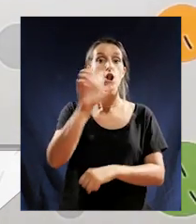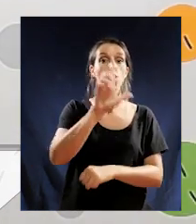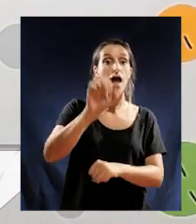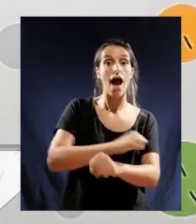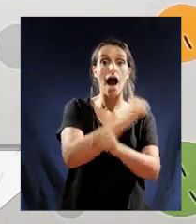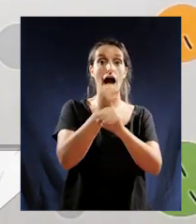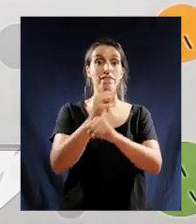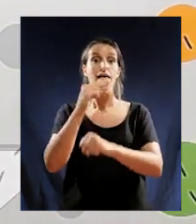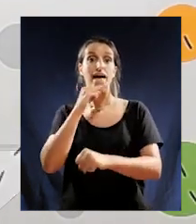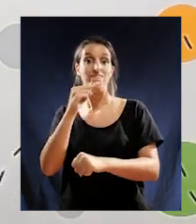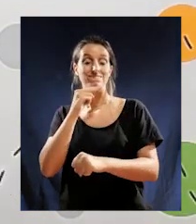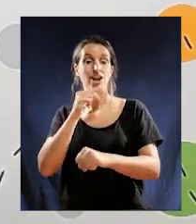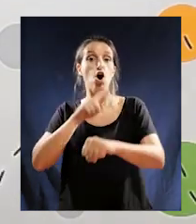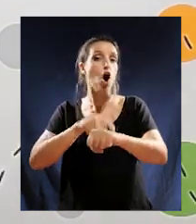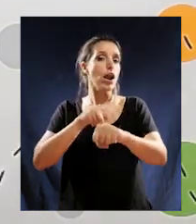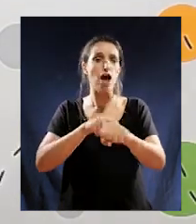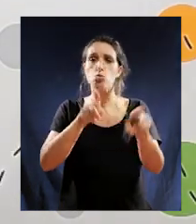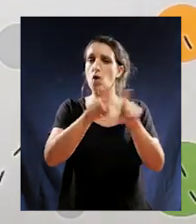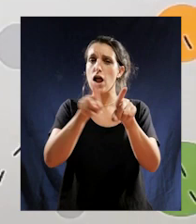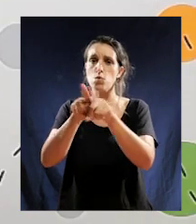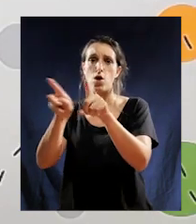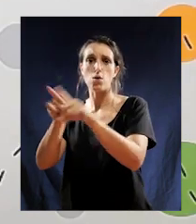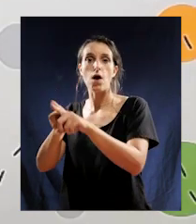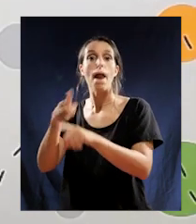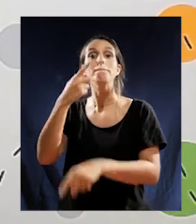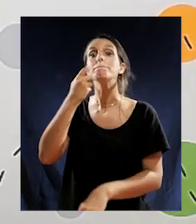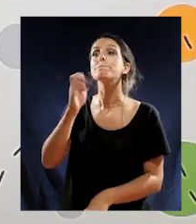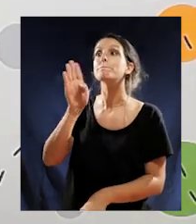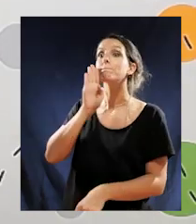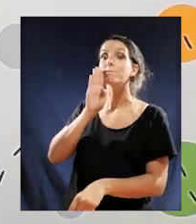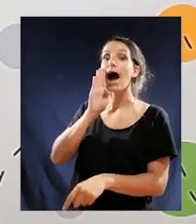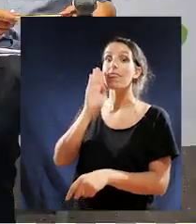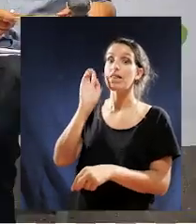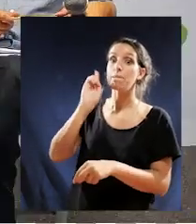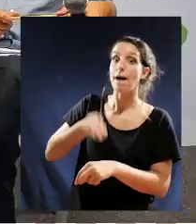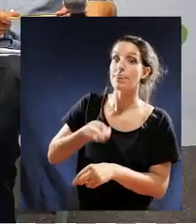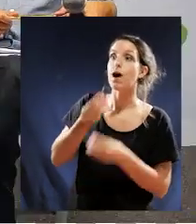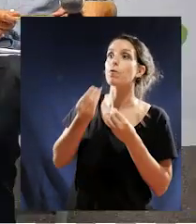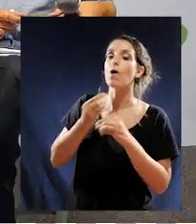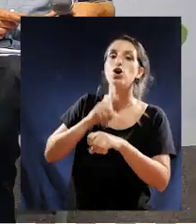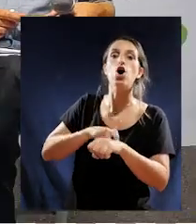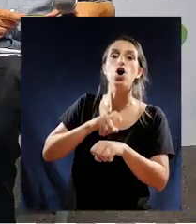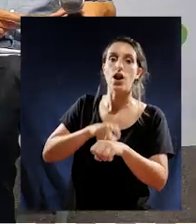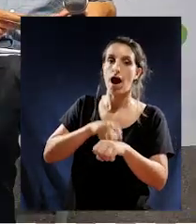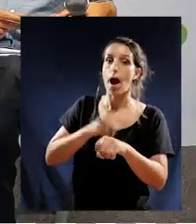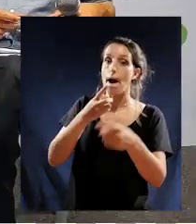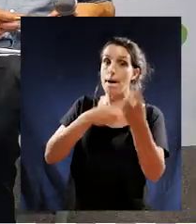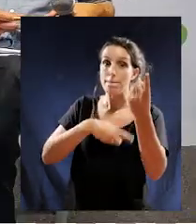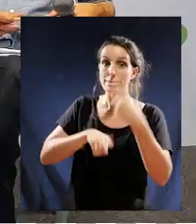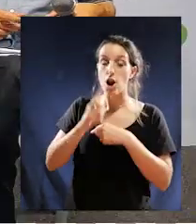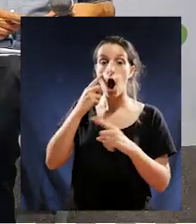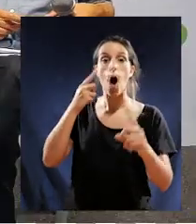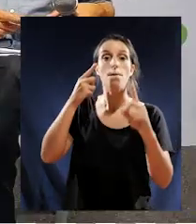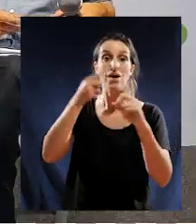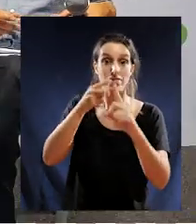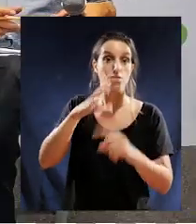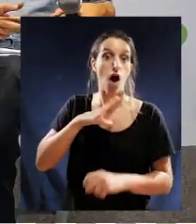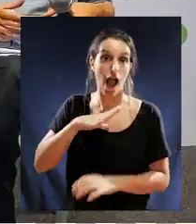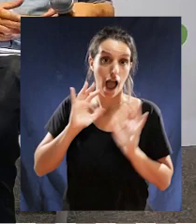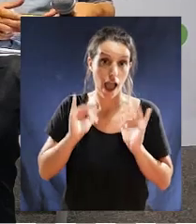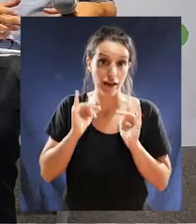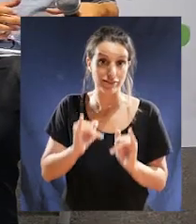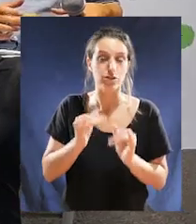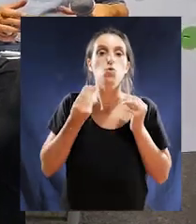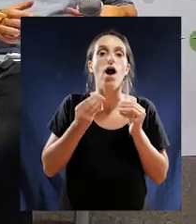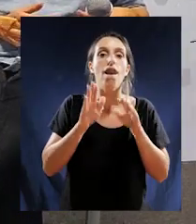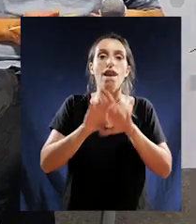el mismo horario ritmo esté dispuesto por cada padre aunque sobre la base de una convicción aparentemente